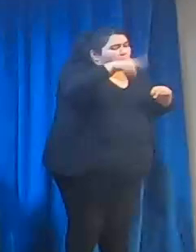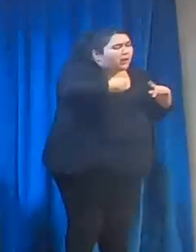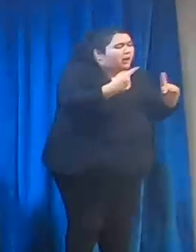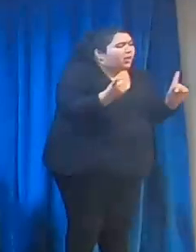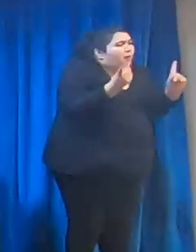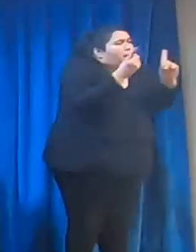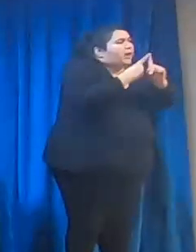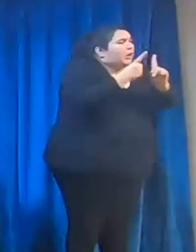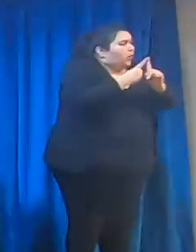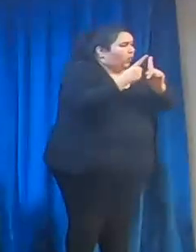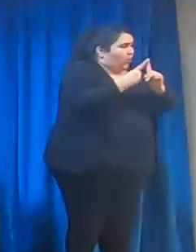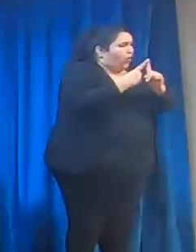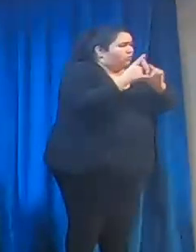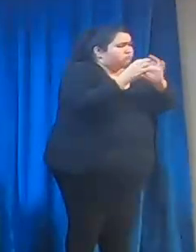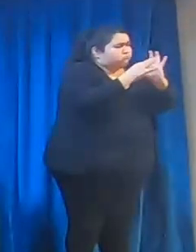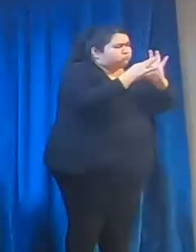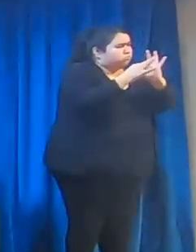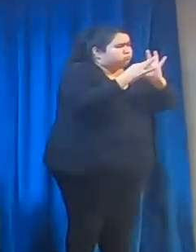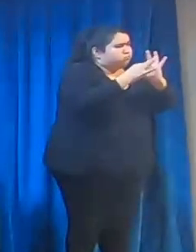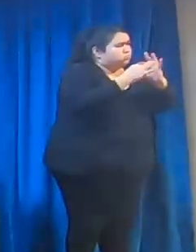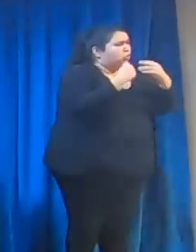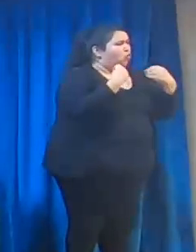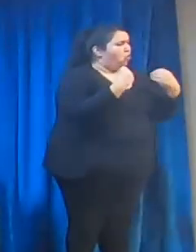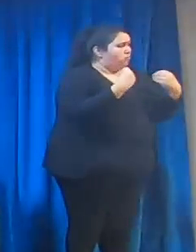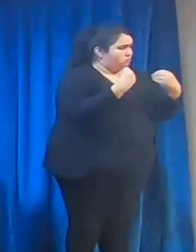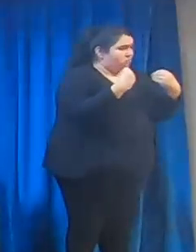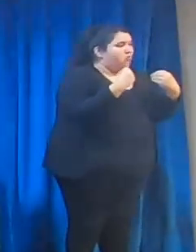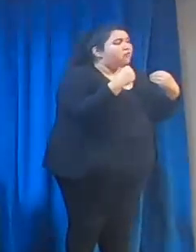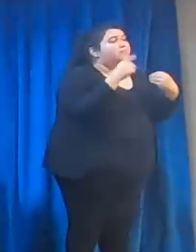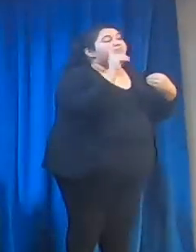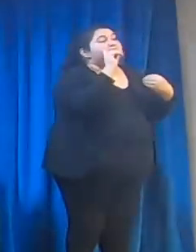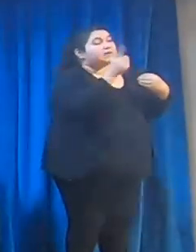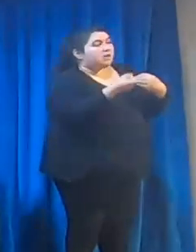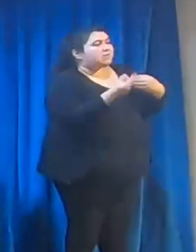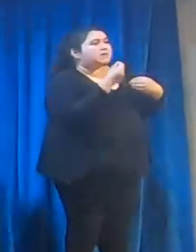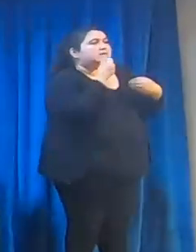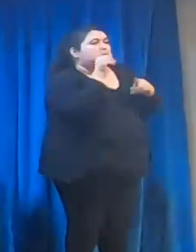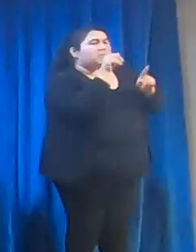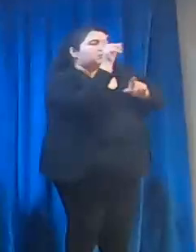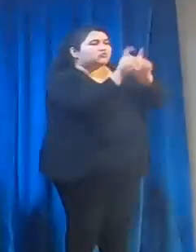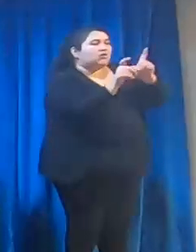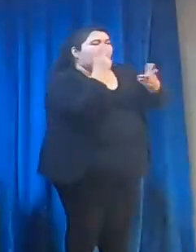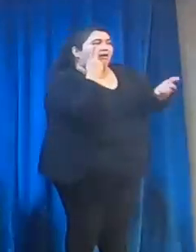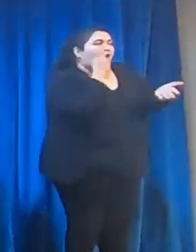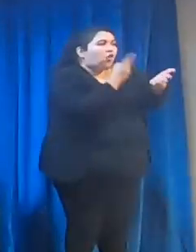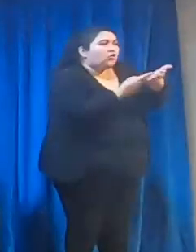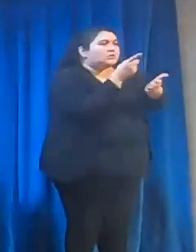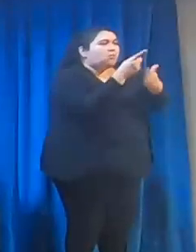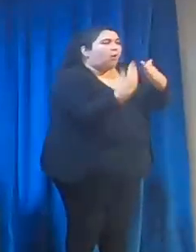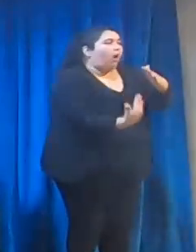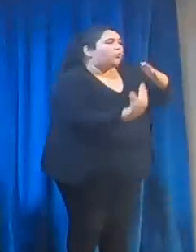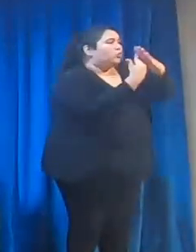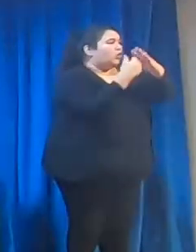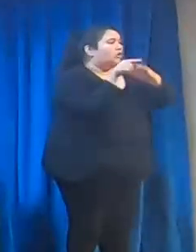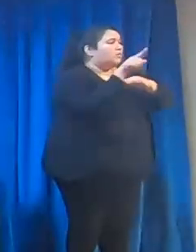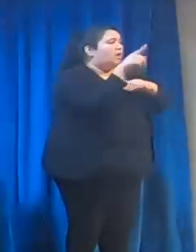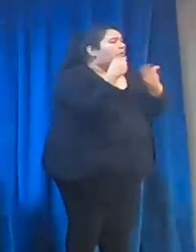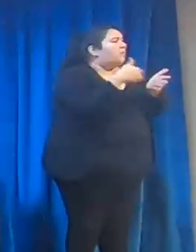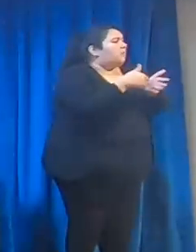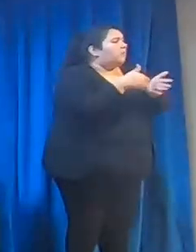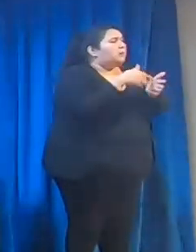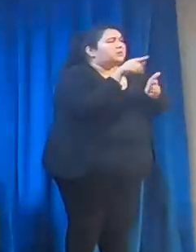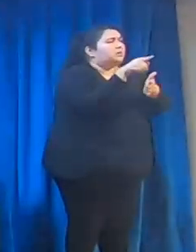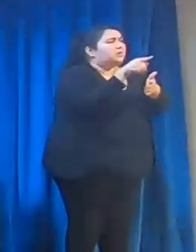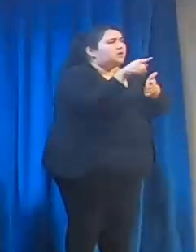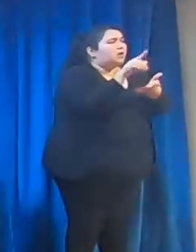con los profesores, a los vínculos que establecen con los profesores cuando los reconocen como autoridad en su capacidad